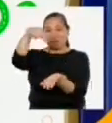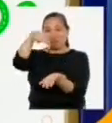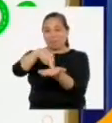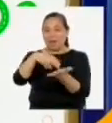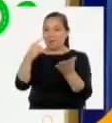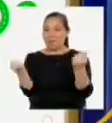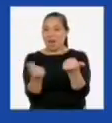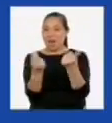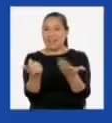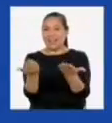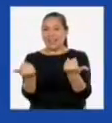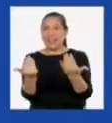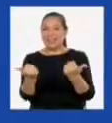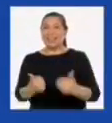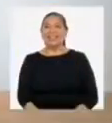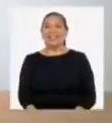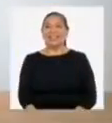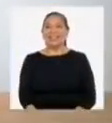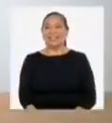pie. ¡Adelante, Jorge!